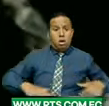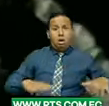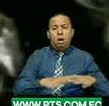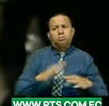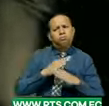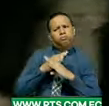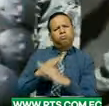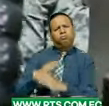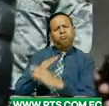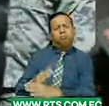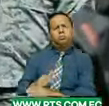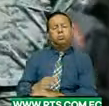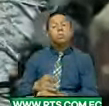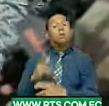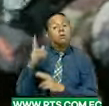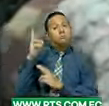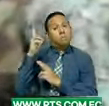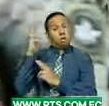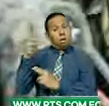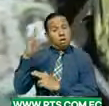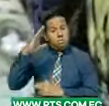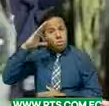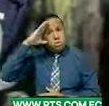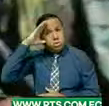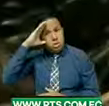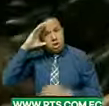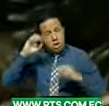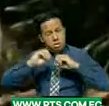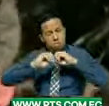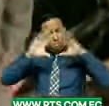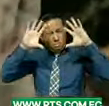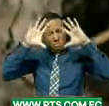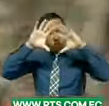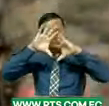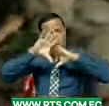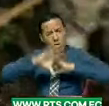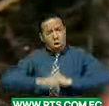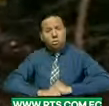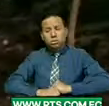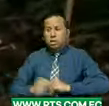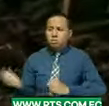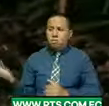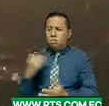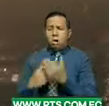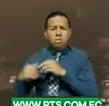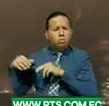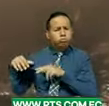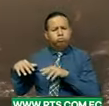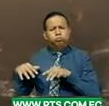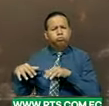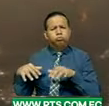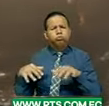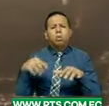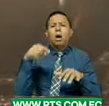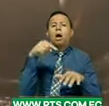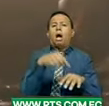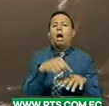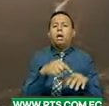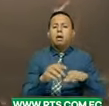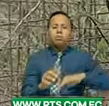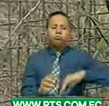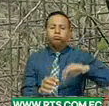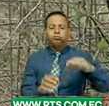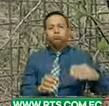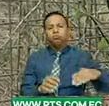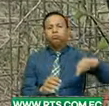Un contingente de militares y policías se desplegaron en horas de la madrugada hasta la comunidad de Toalla Grande para retomar el control de uno de los accesos del Cerro de